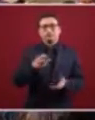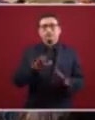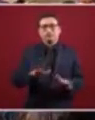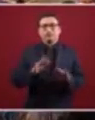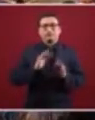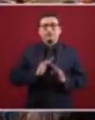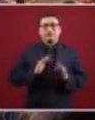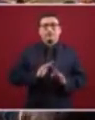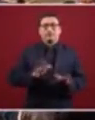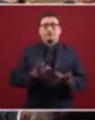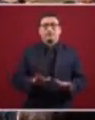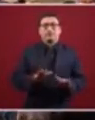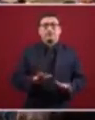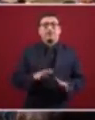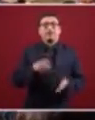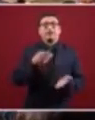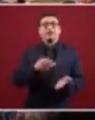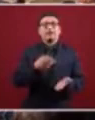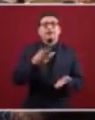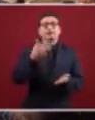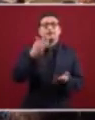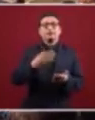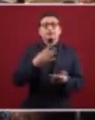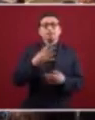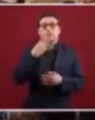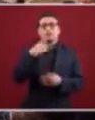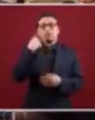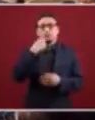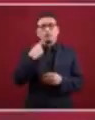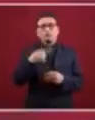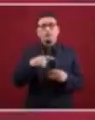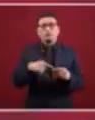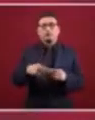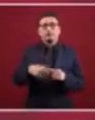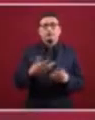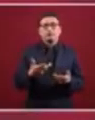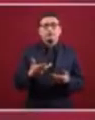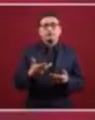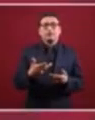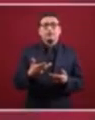espérenme. Esto fueron 4 horas. O sea,